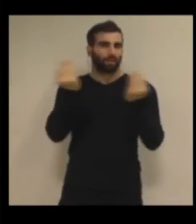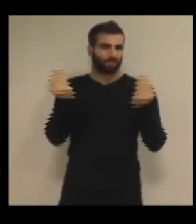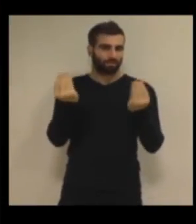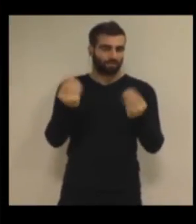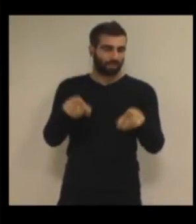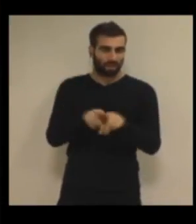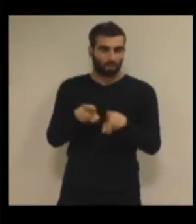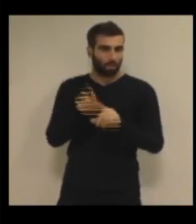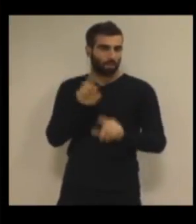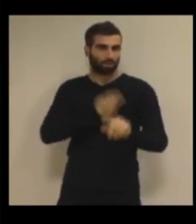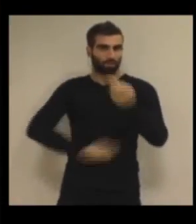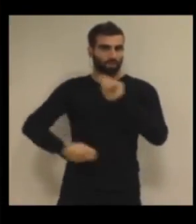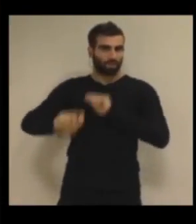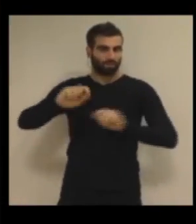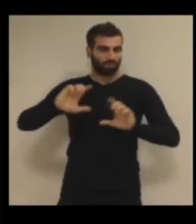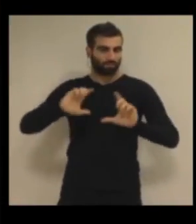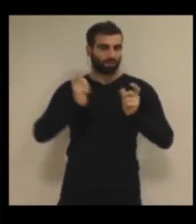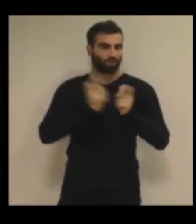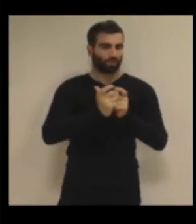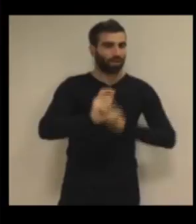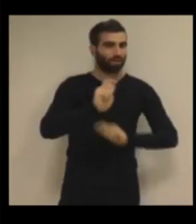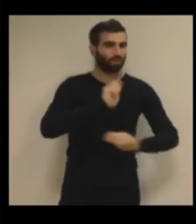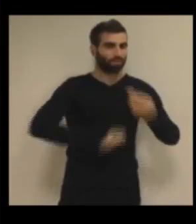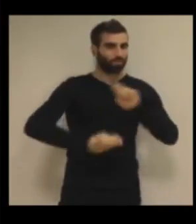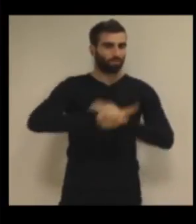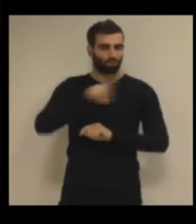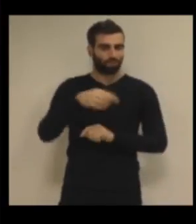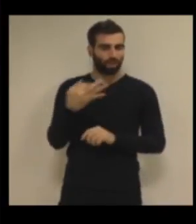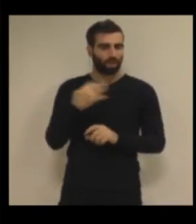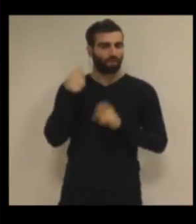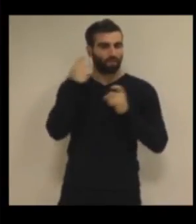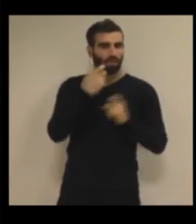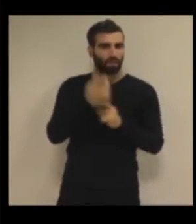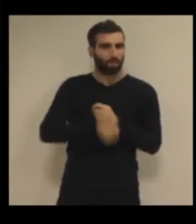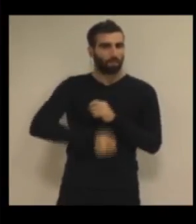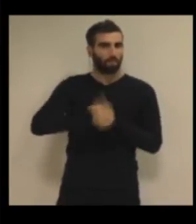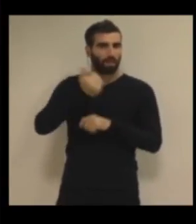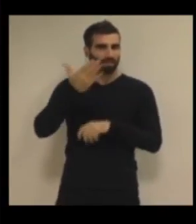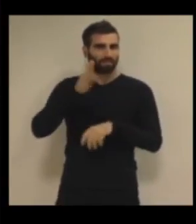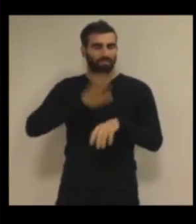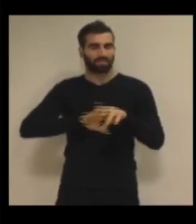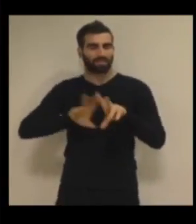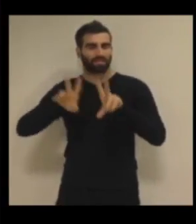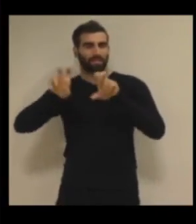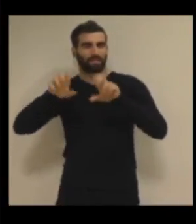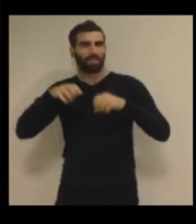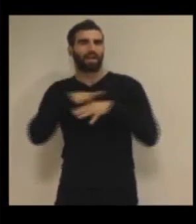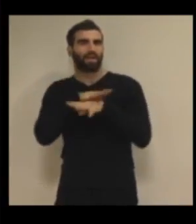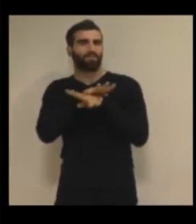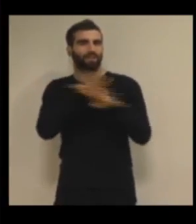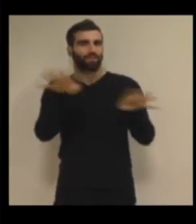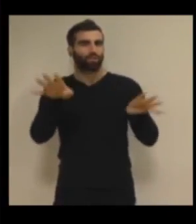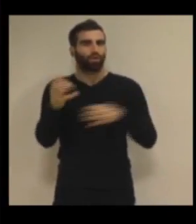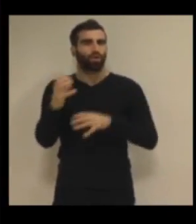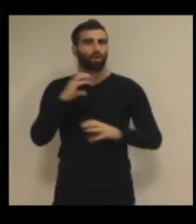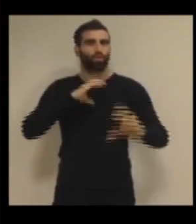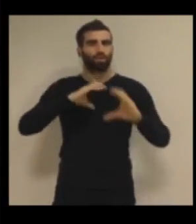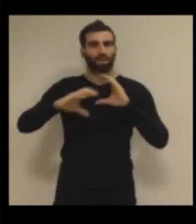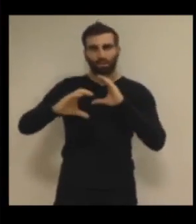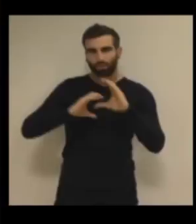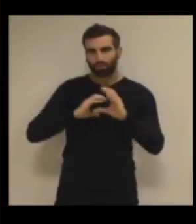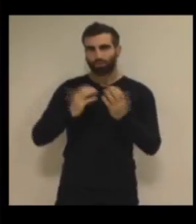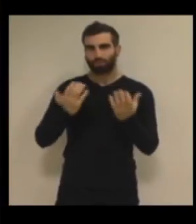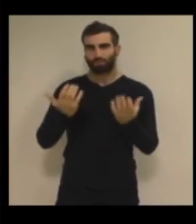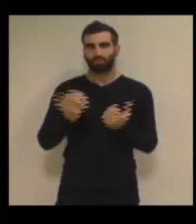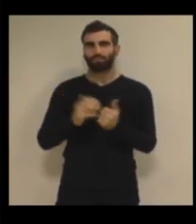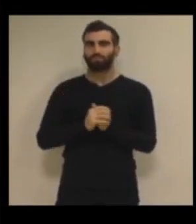tiene mucho que hacer. Os tenéis que poner las pilas en muchos casos, y sobre todo en el ámbito de la difusión y de la comunicación. Bueno, y también haciendo cada vez